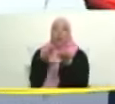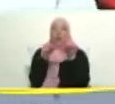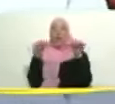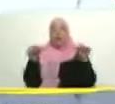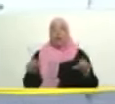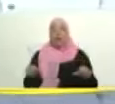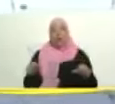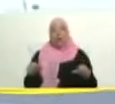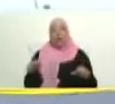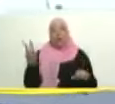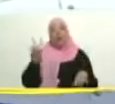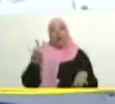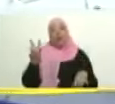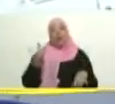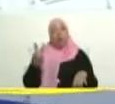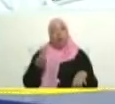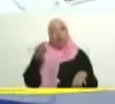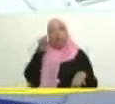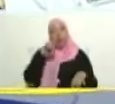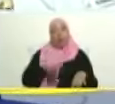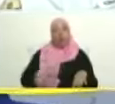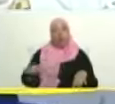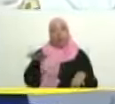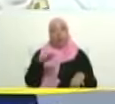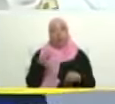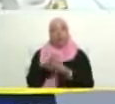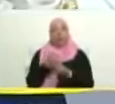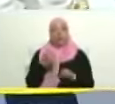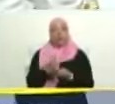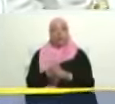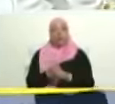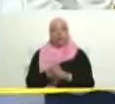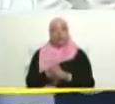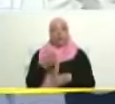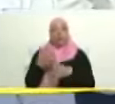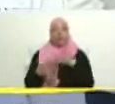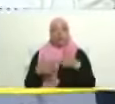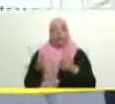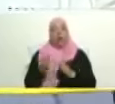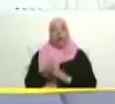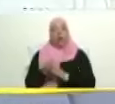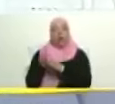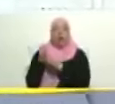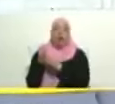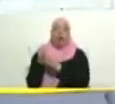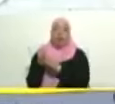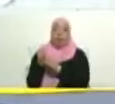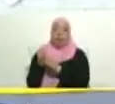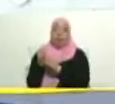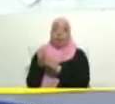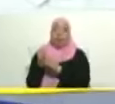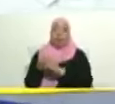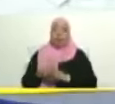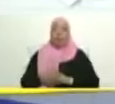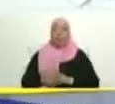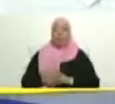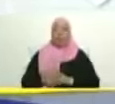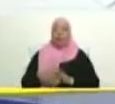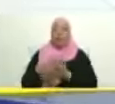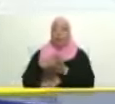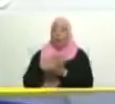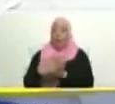de seguridad del país. Ustedes tienen que tener el mando, el liderazgo, dar el